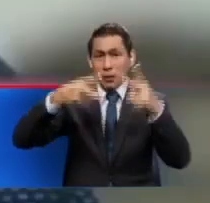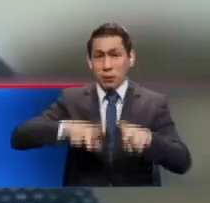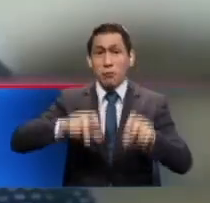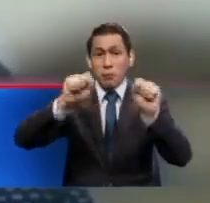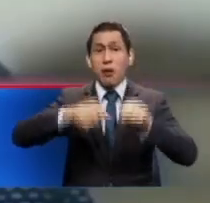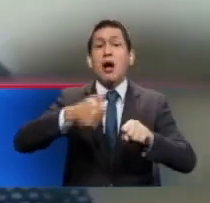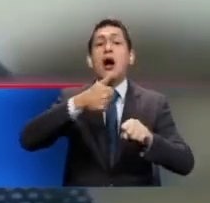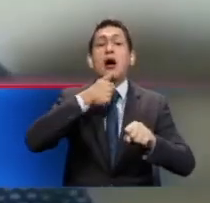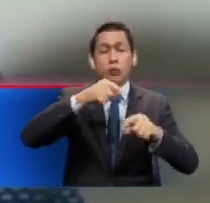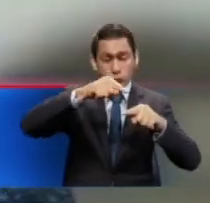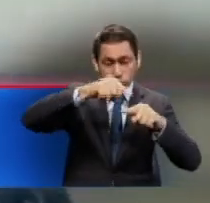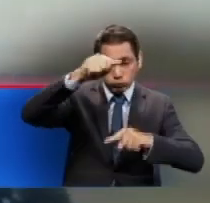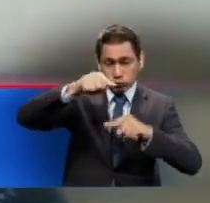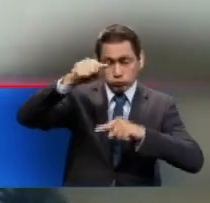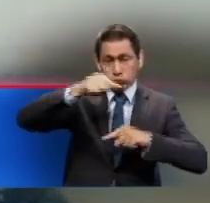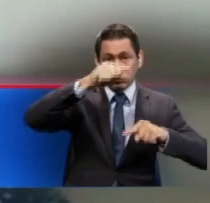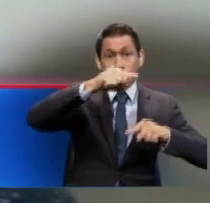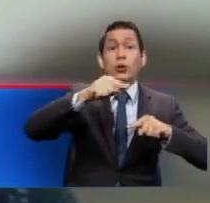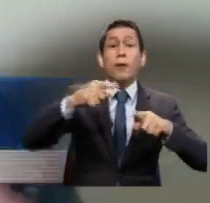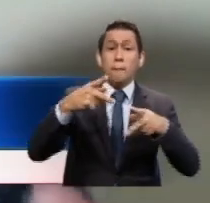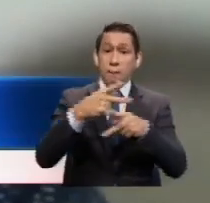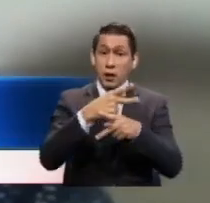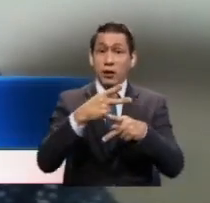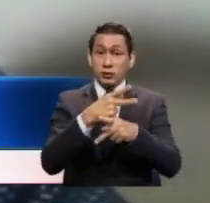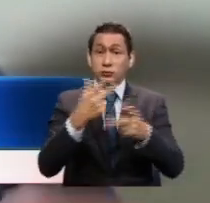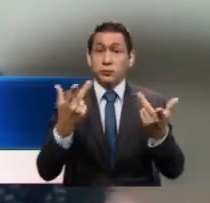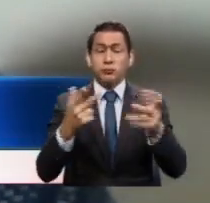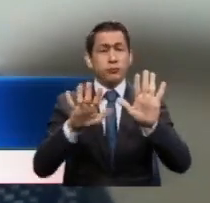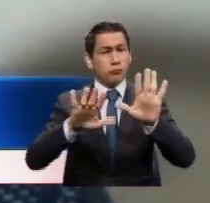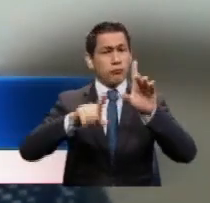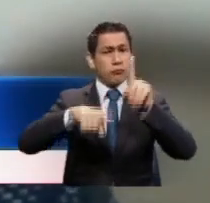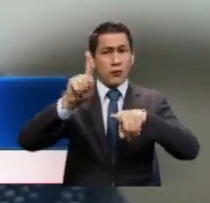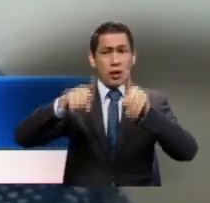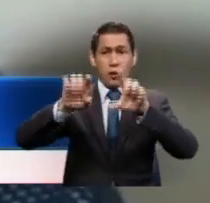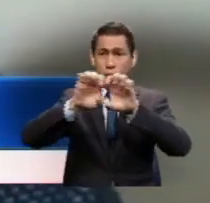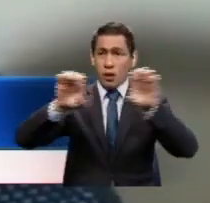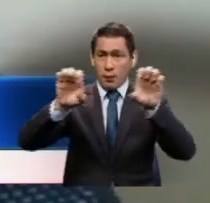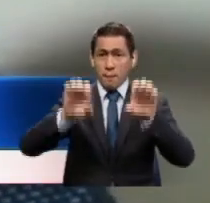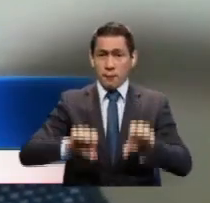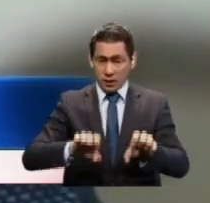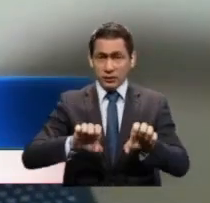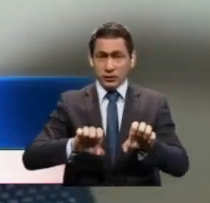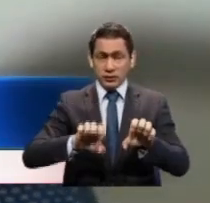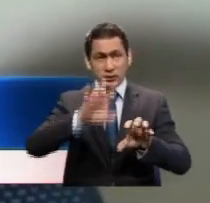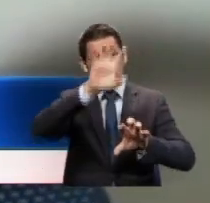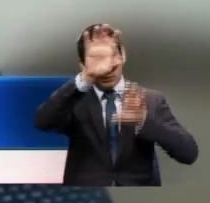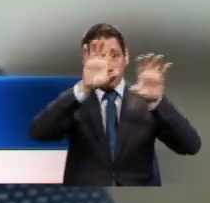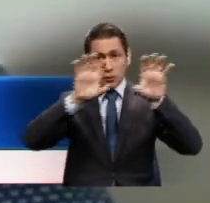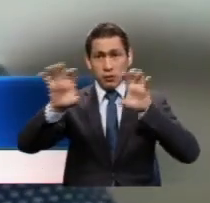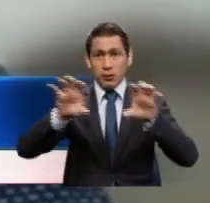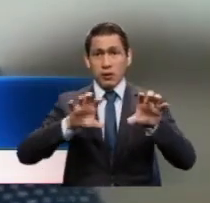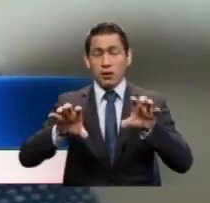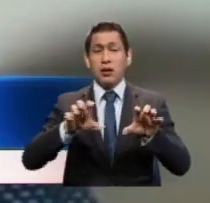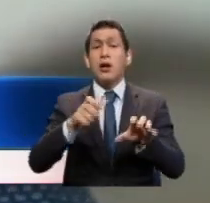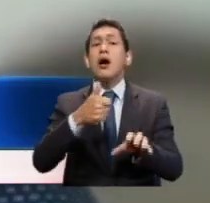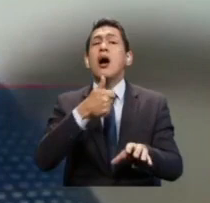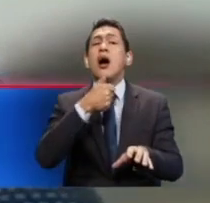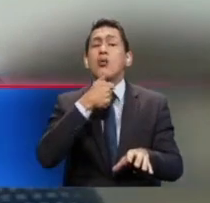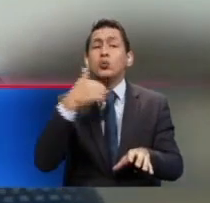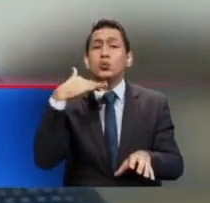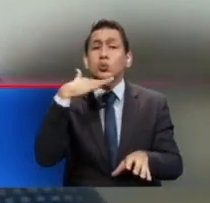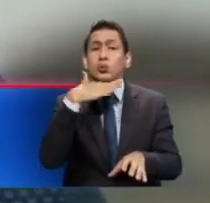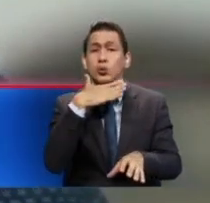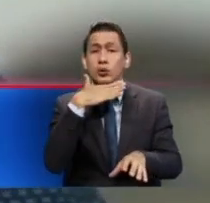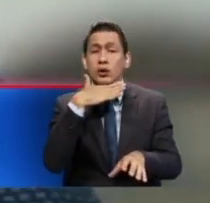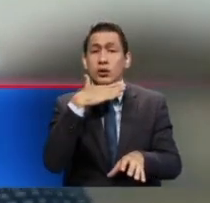embotellada. Por un lado, tenemos que hay ciertos proveedores o ciertas provincias donde el agua no está llegando de buena calidad, ya